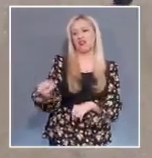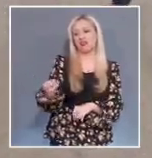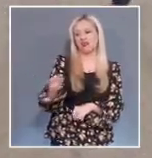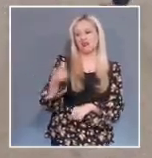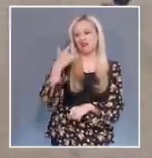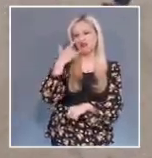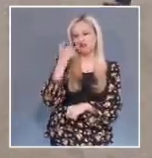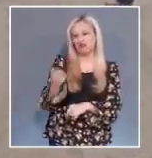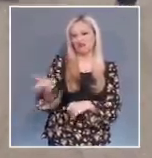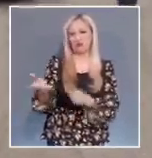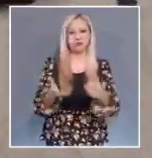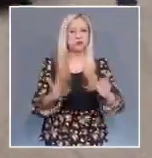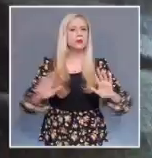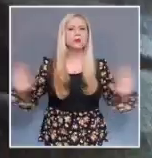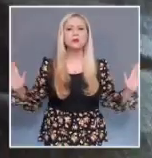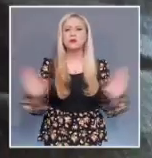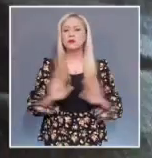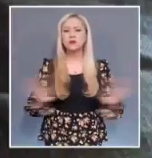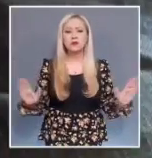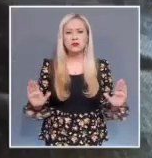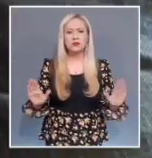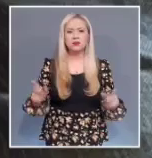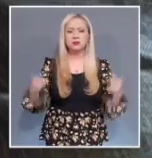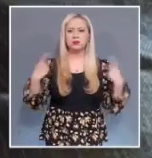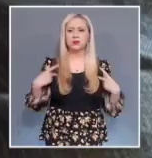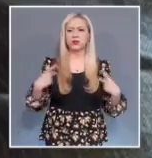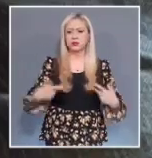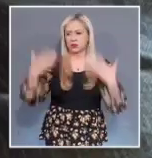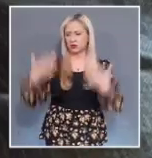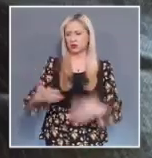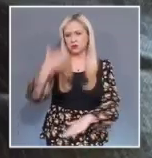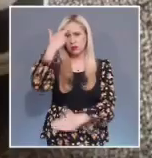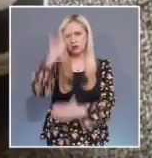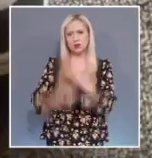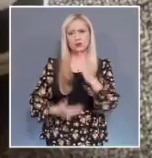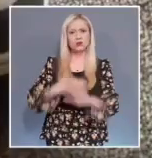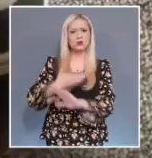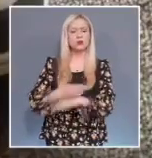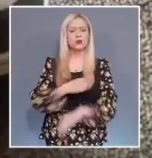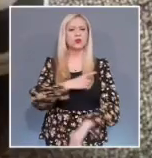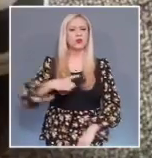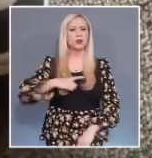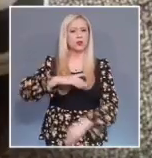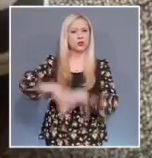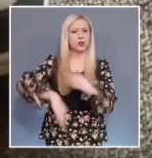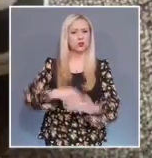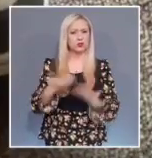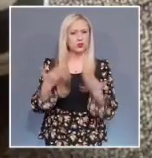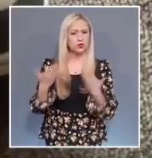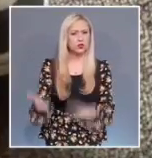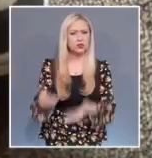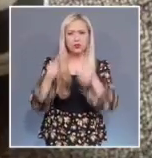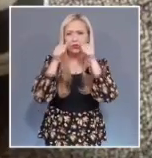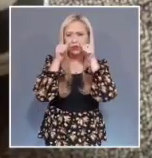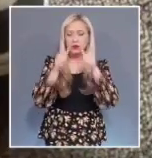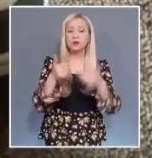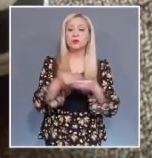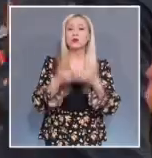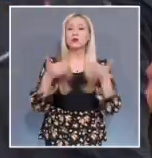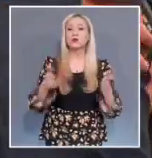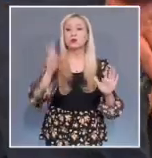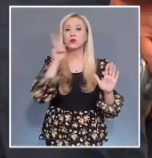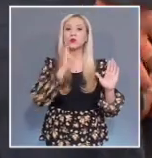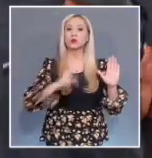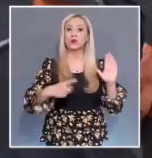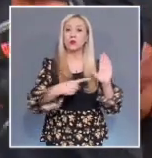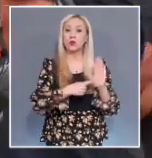participación sin reserva de las víctimas. También estableció que, en casos de tortura, el estándar probatorio debe ser flexible y